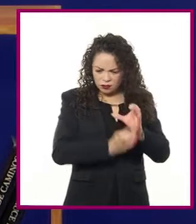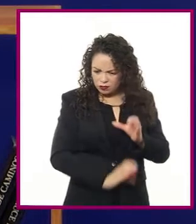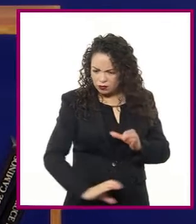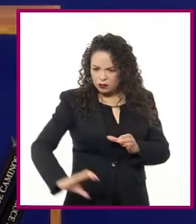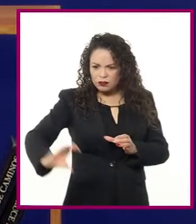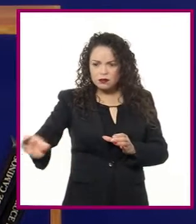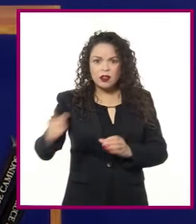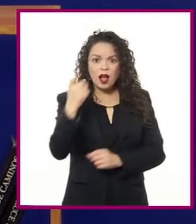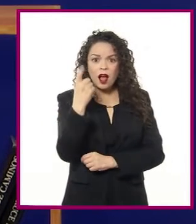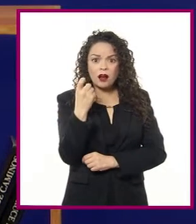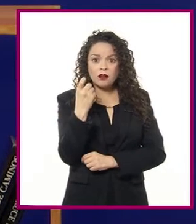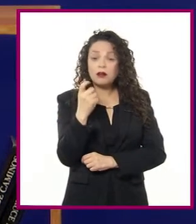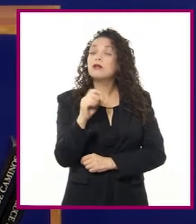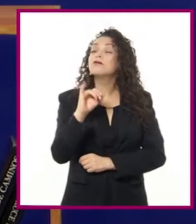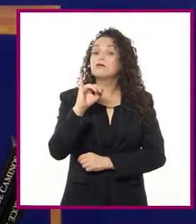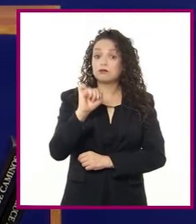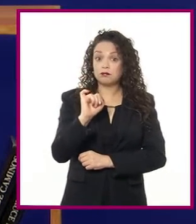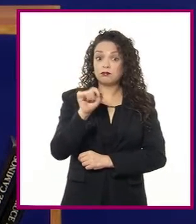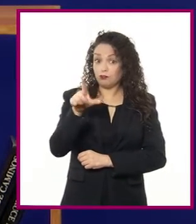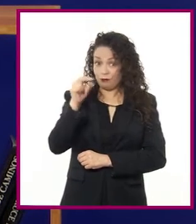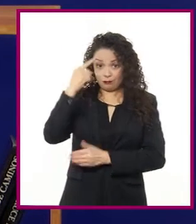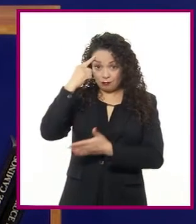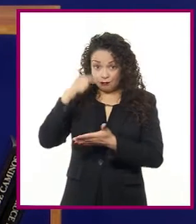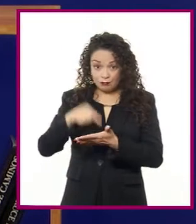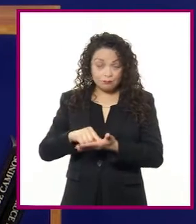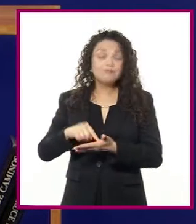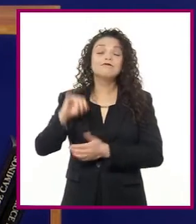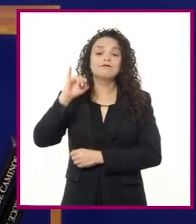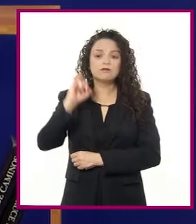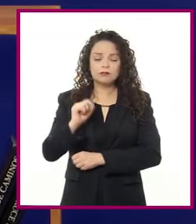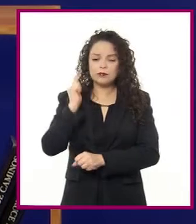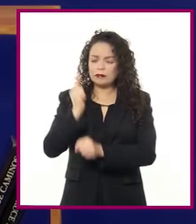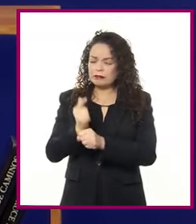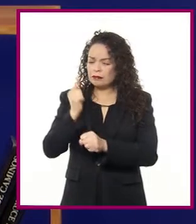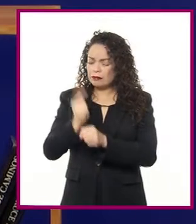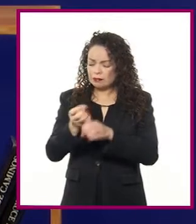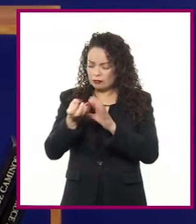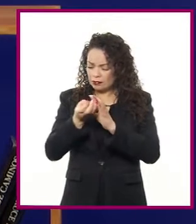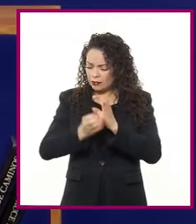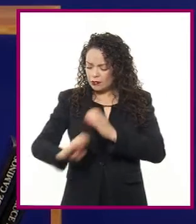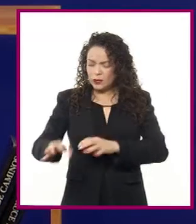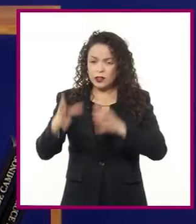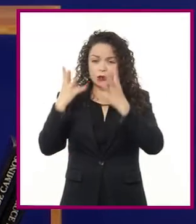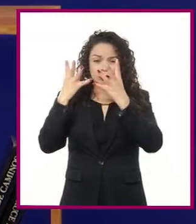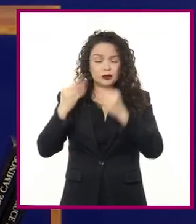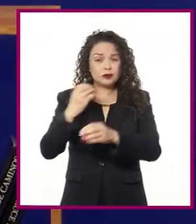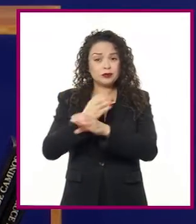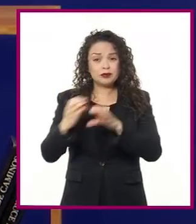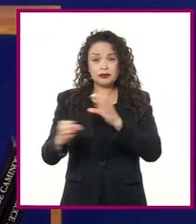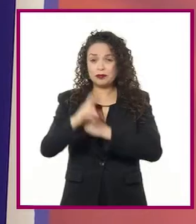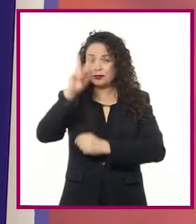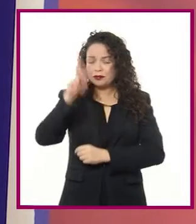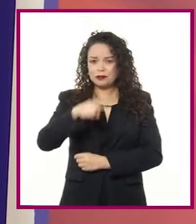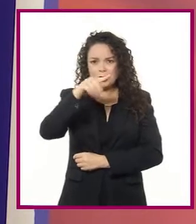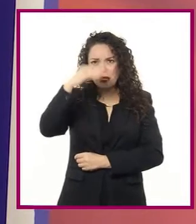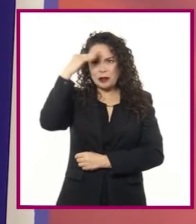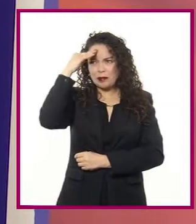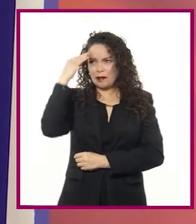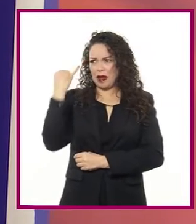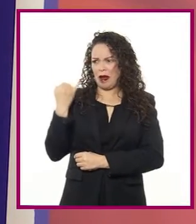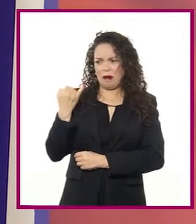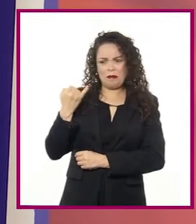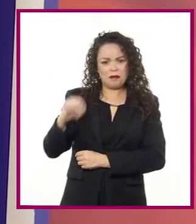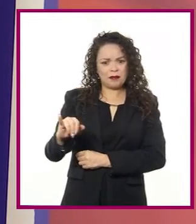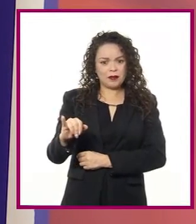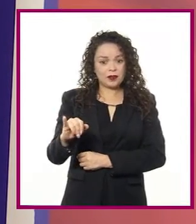sí, aunque te parezca increíble, en el drenaje se han encontrado cantidad de cosas que ni te imaginas. Eso